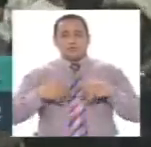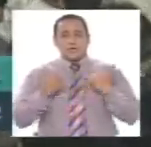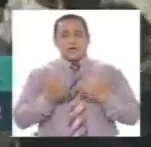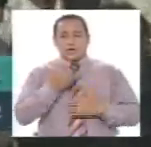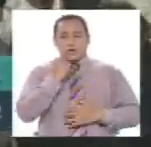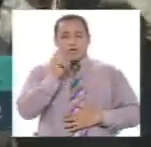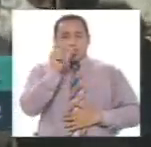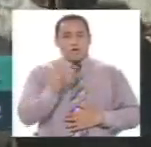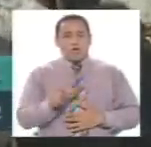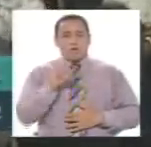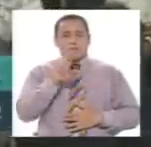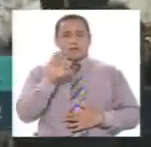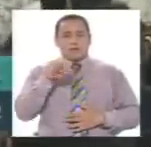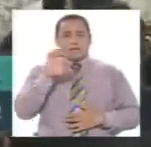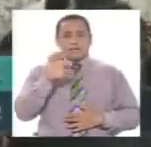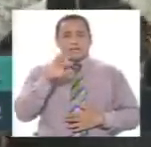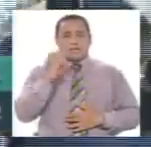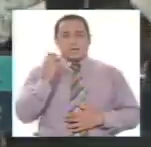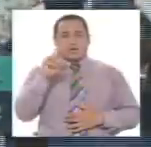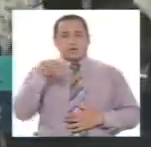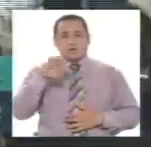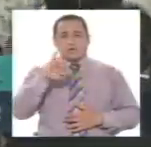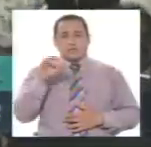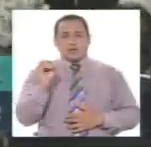René Cornejo Díaz.